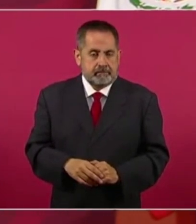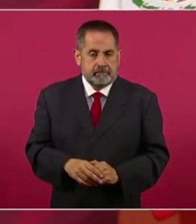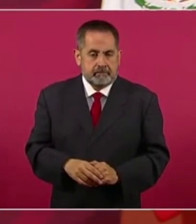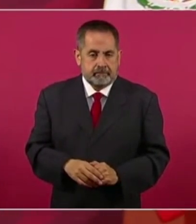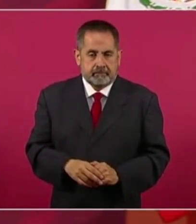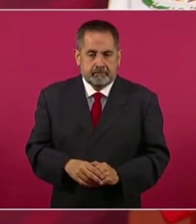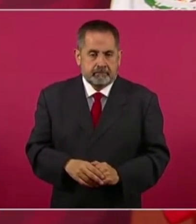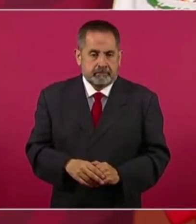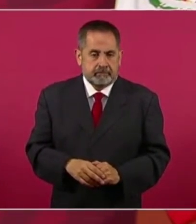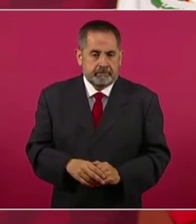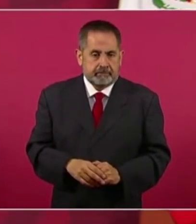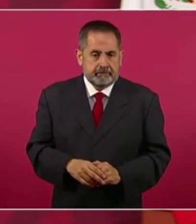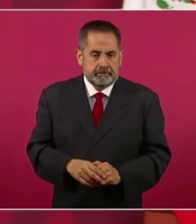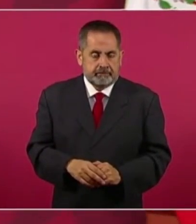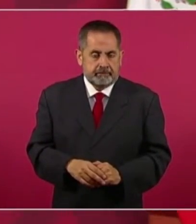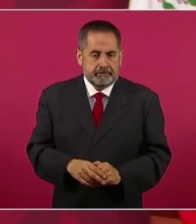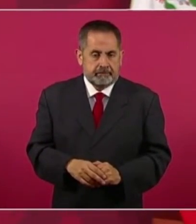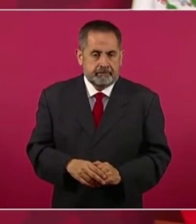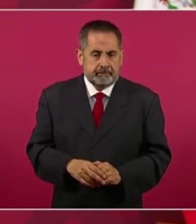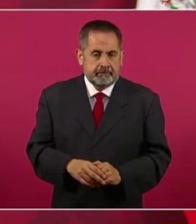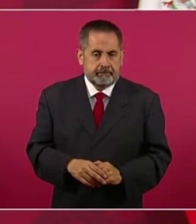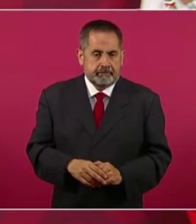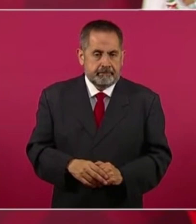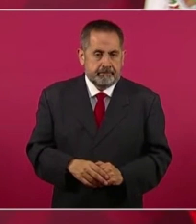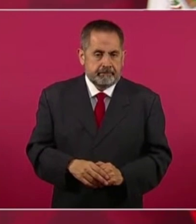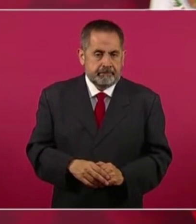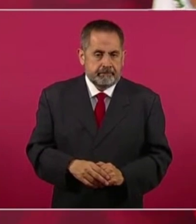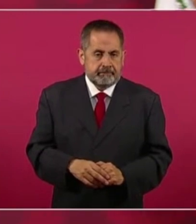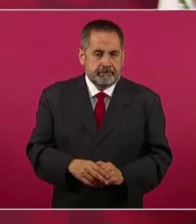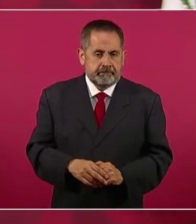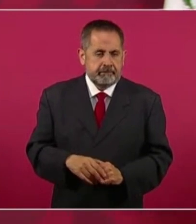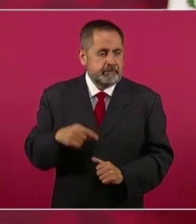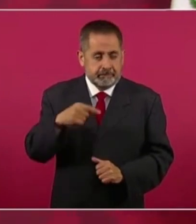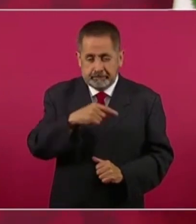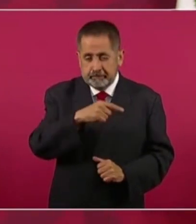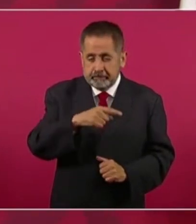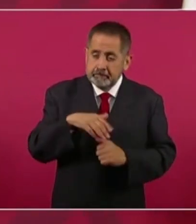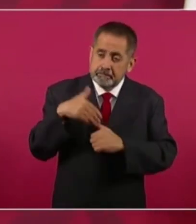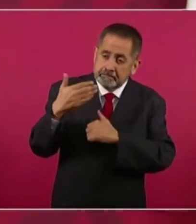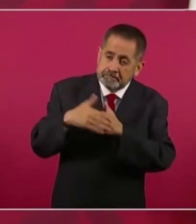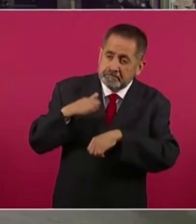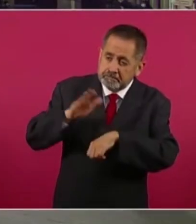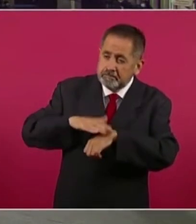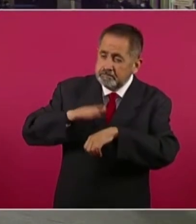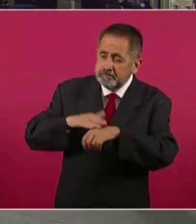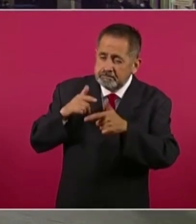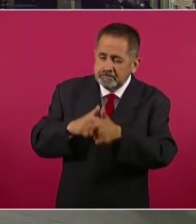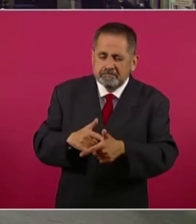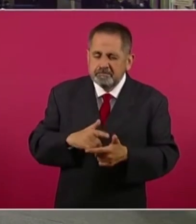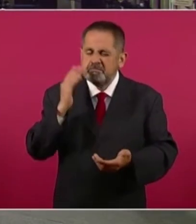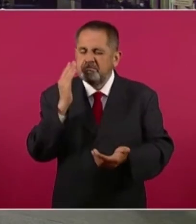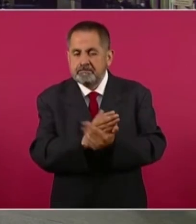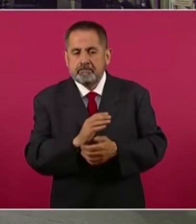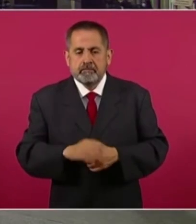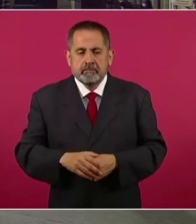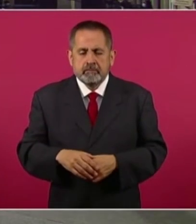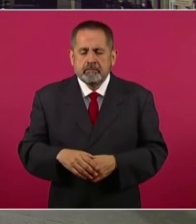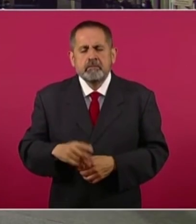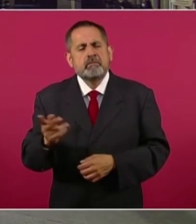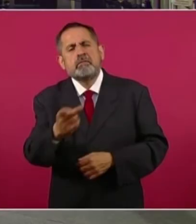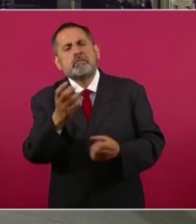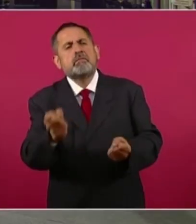no van a prosperar. ¿Cuántos robos le han informado, señor presidente? No tengo la